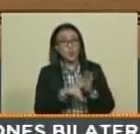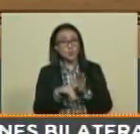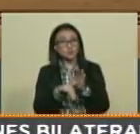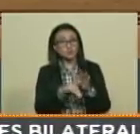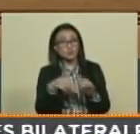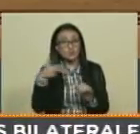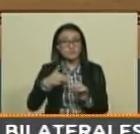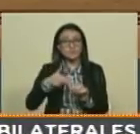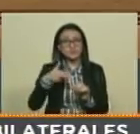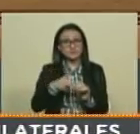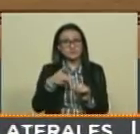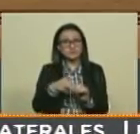PDVSA,